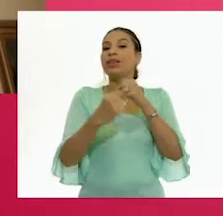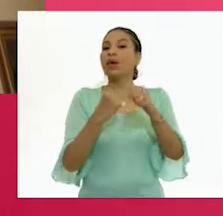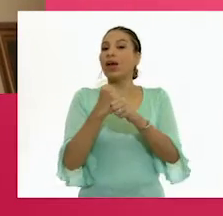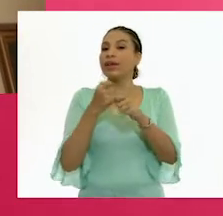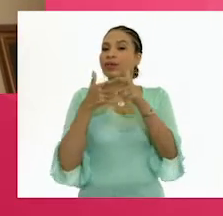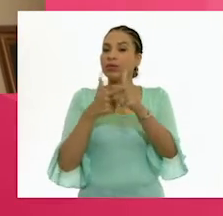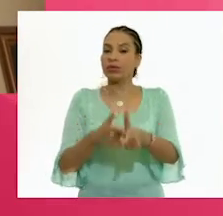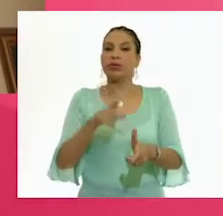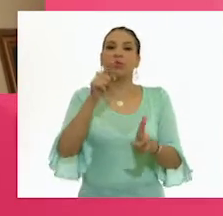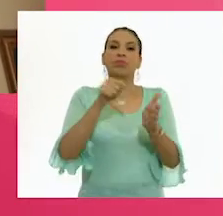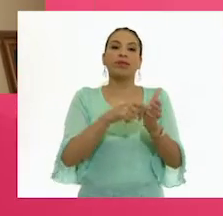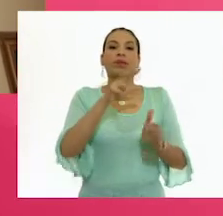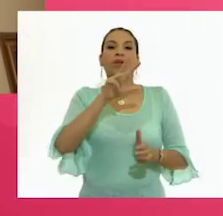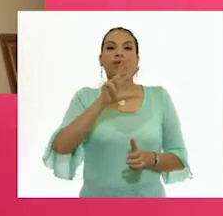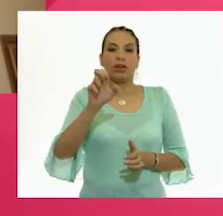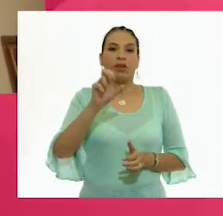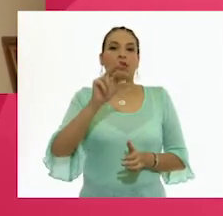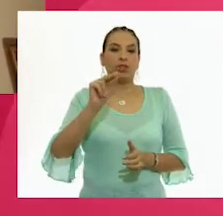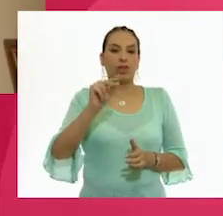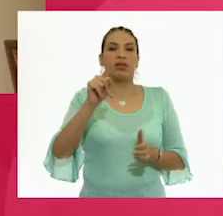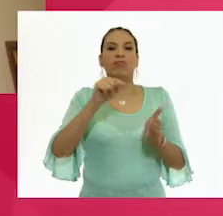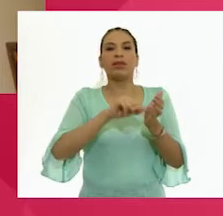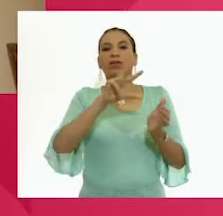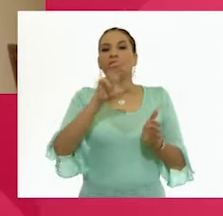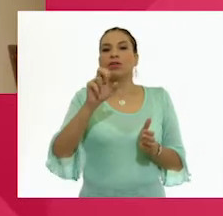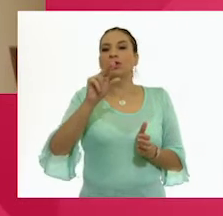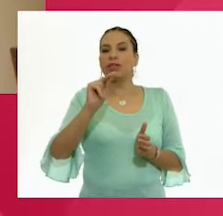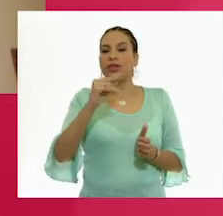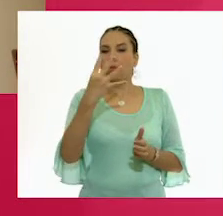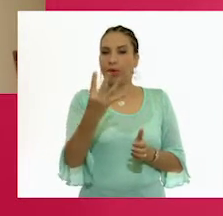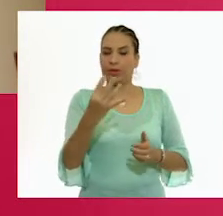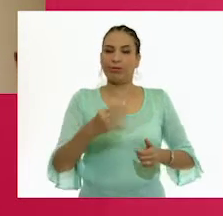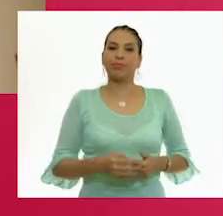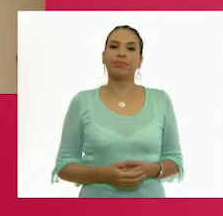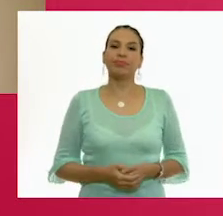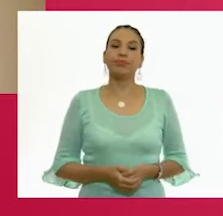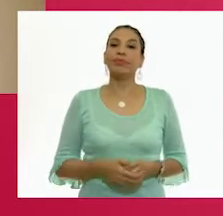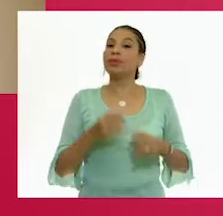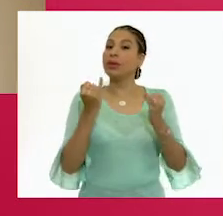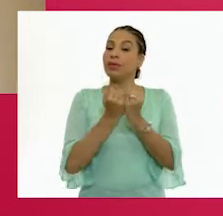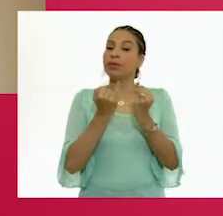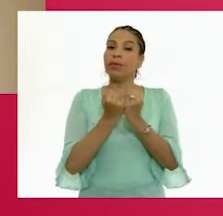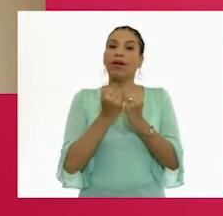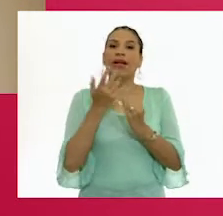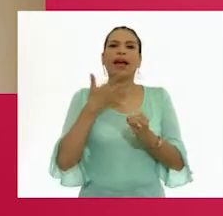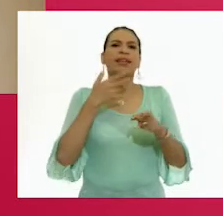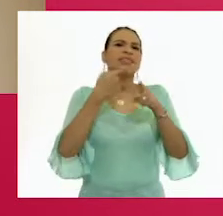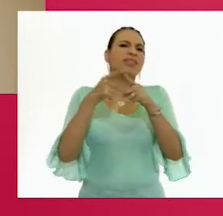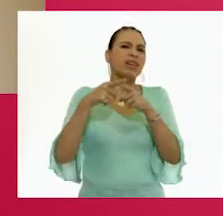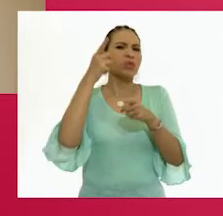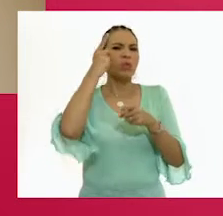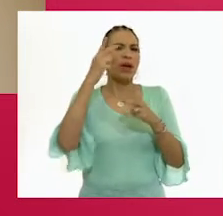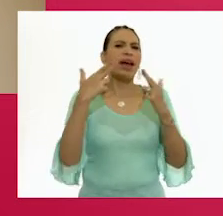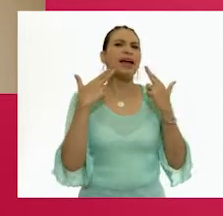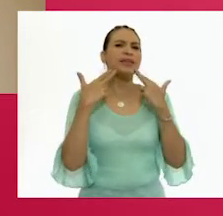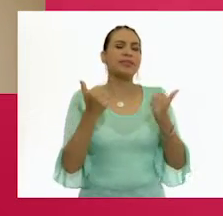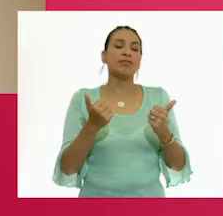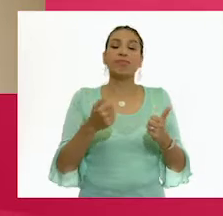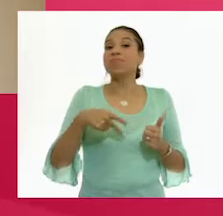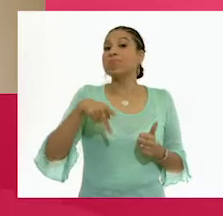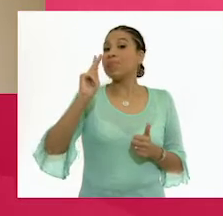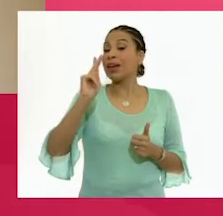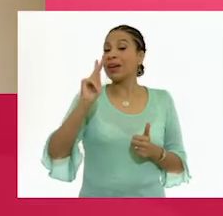años, de 1880 a 1884. También tuvo varias haciendas, pero